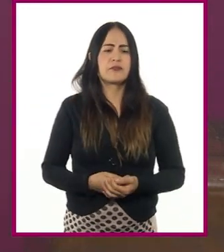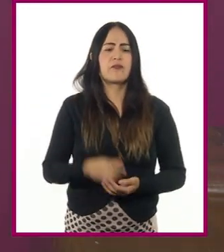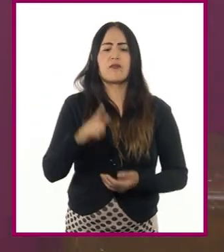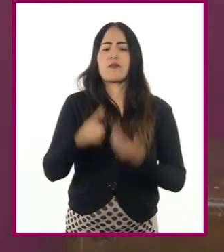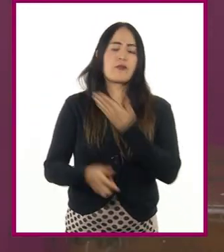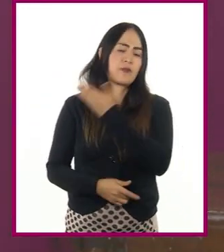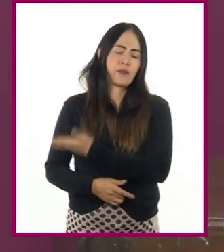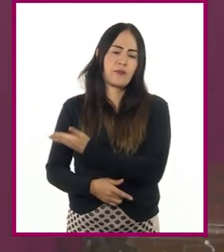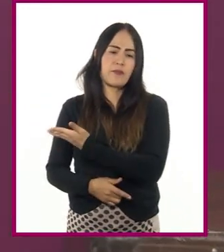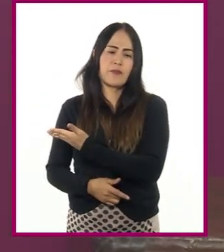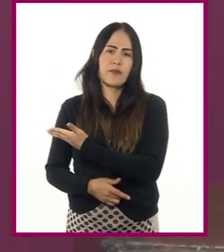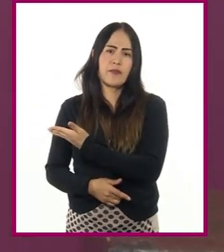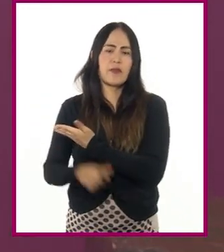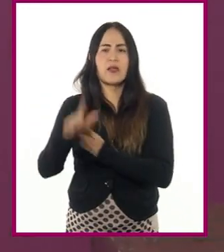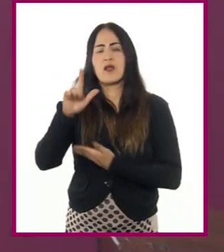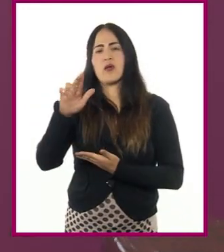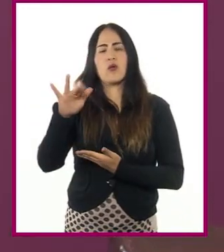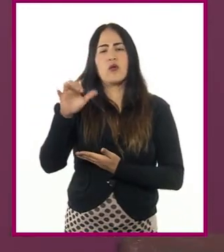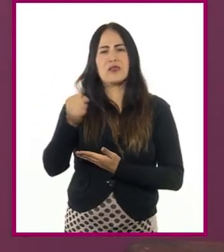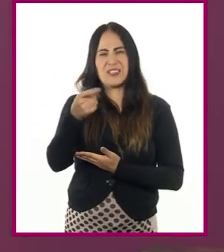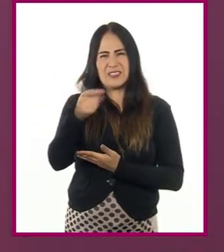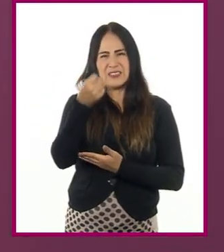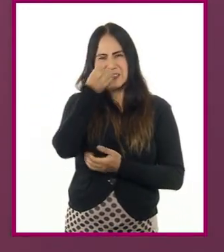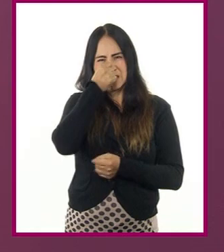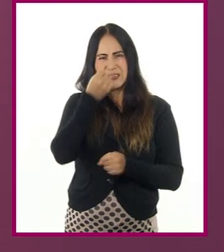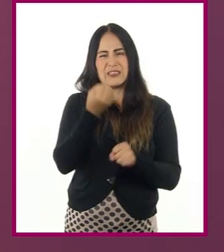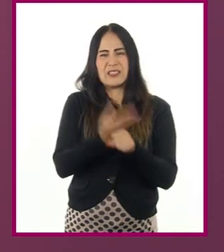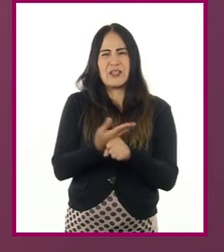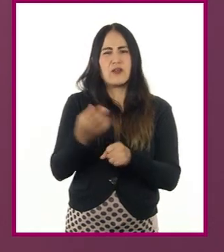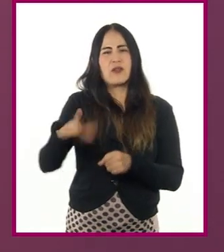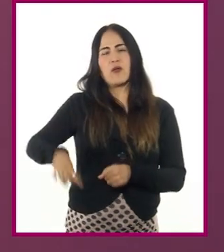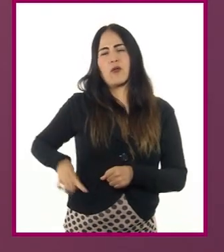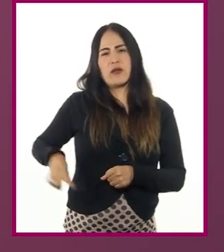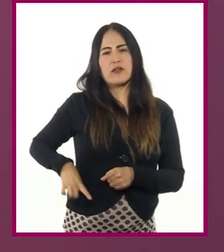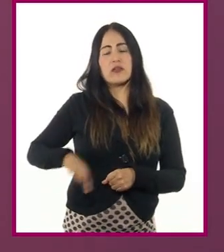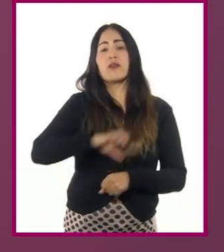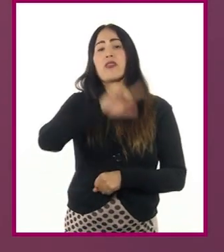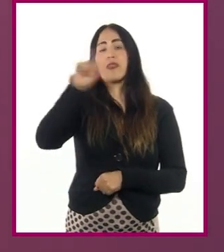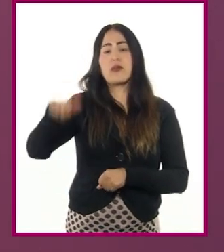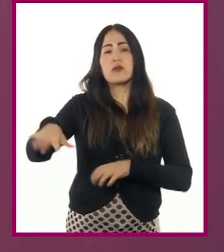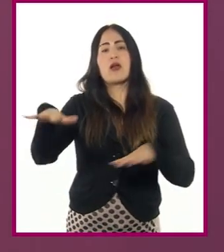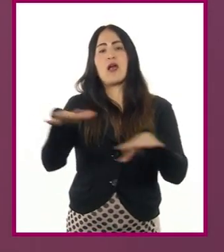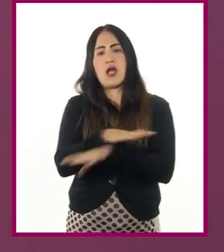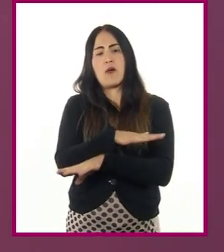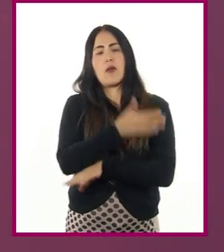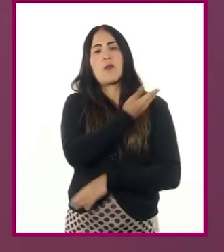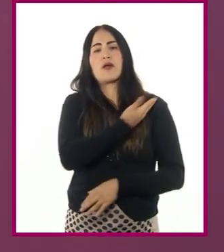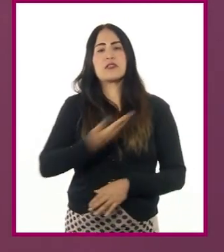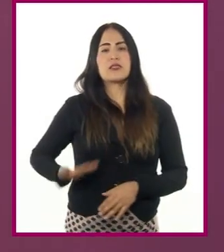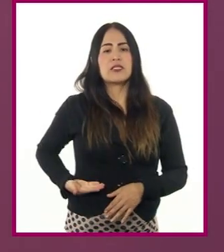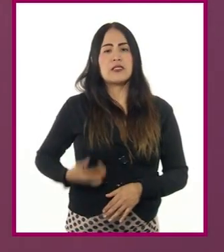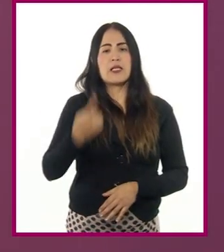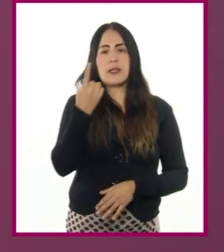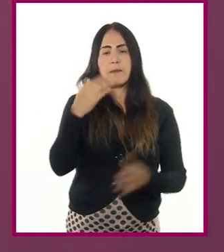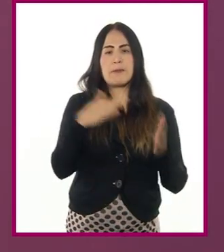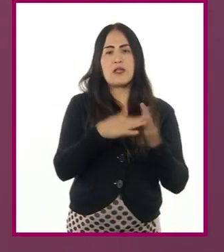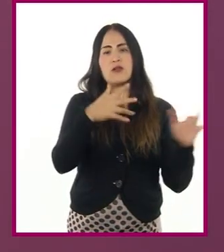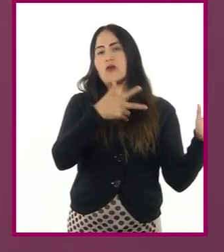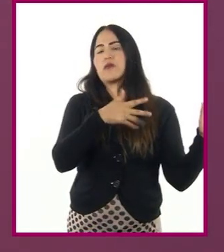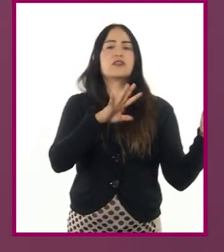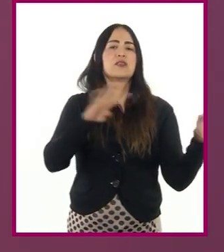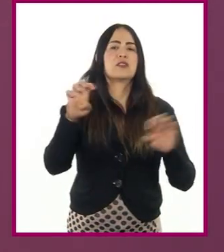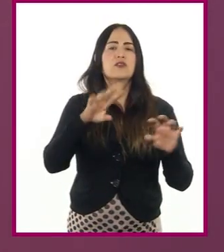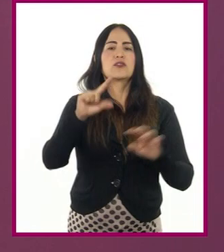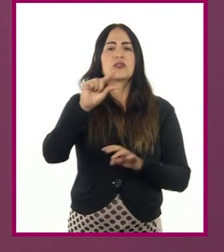Echeverría, secretario de Gobernación durante el sexenio de Díaz Ordaz, se convirtió en presidente para el sexenio de 1970